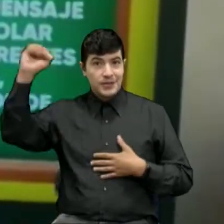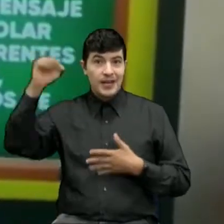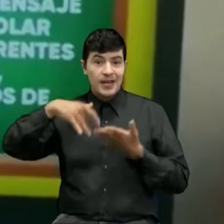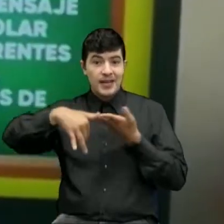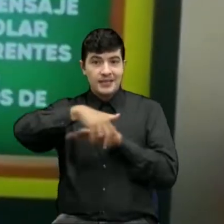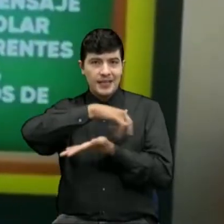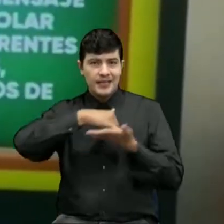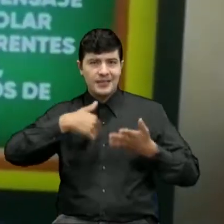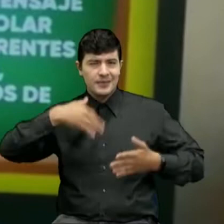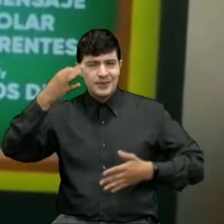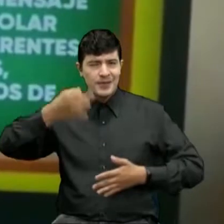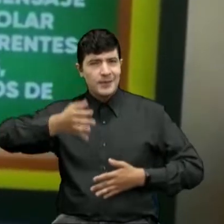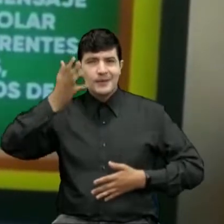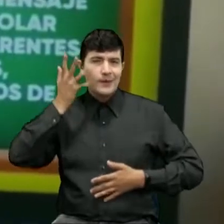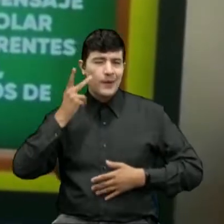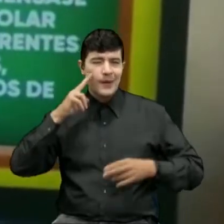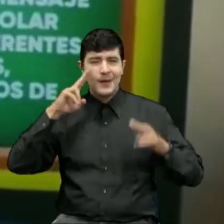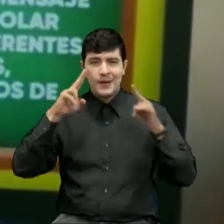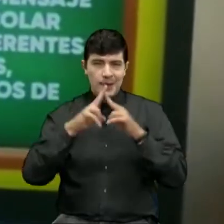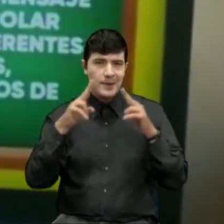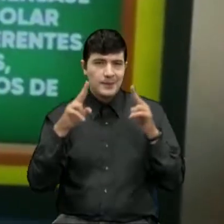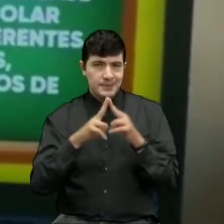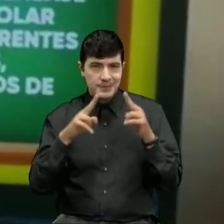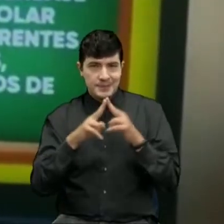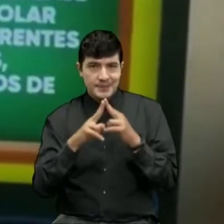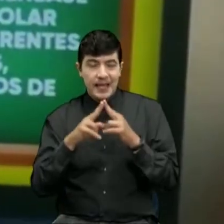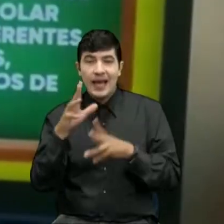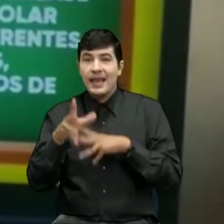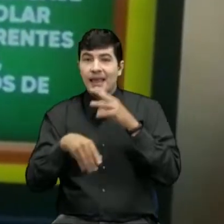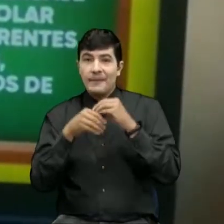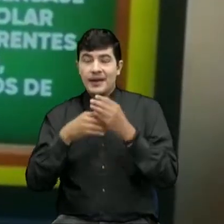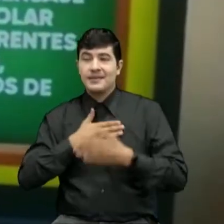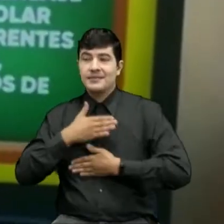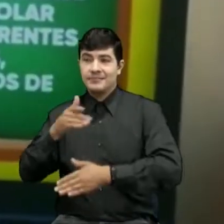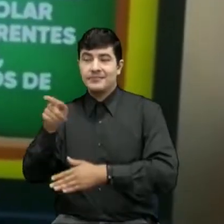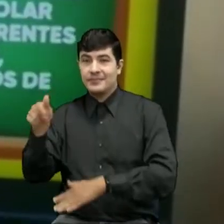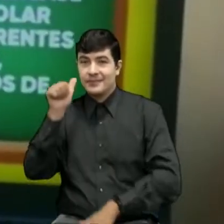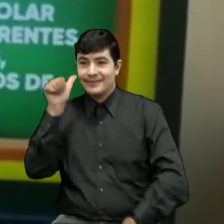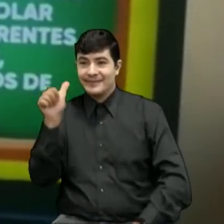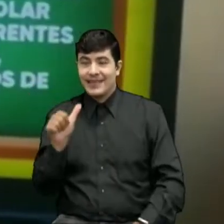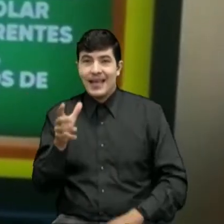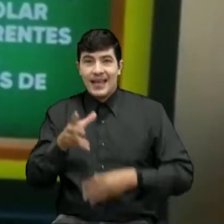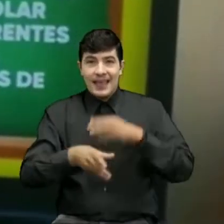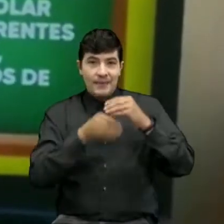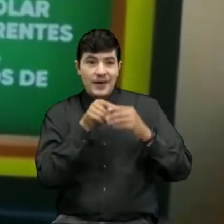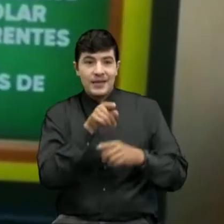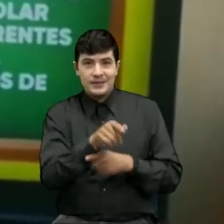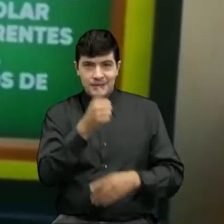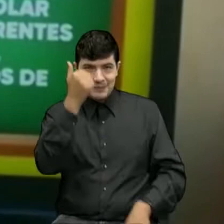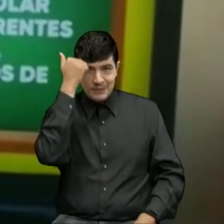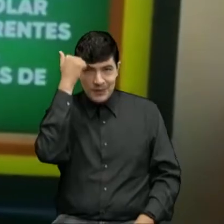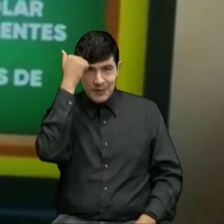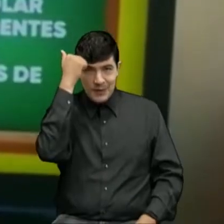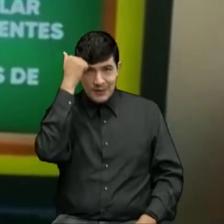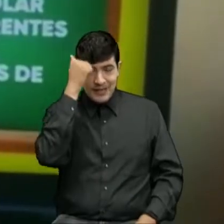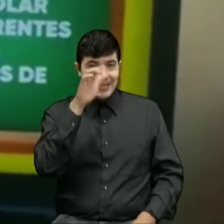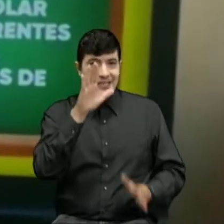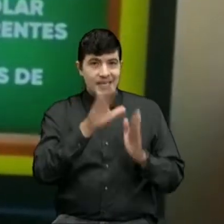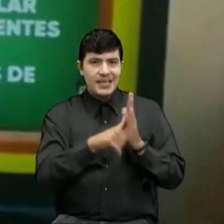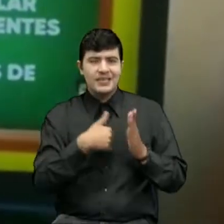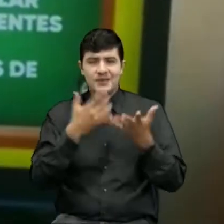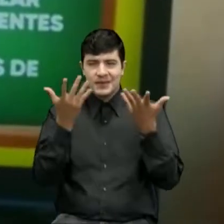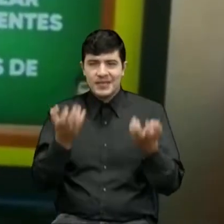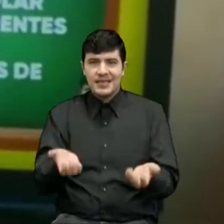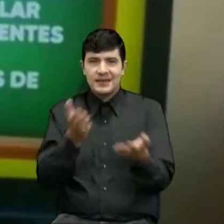Santander, reportando sintonía. Un saludo a Ariana y al profesor. Yo quiero mandarle un